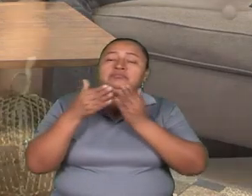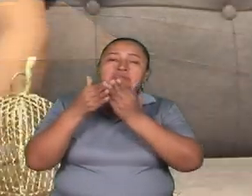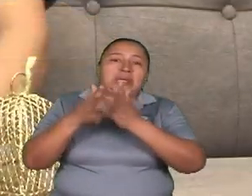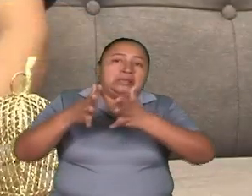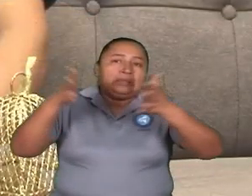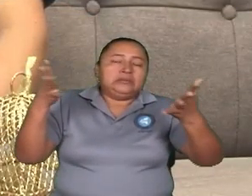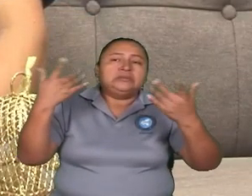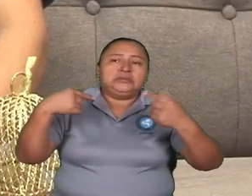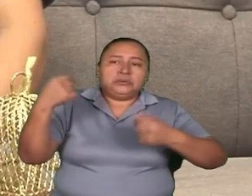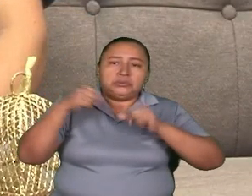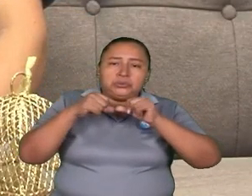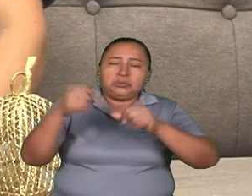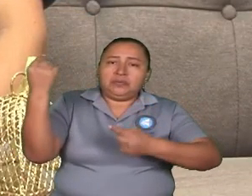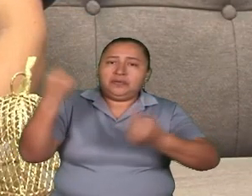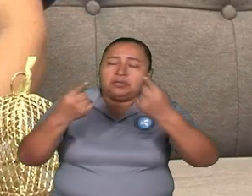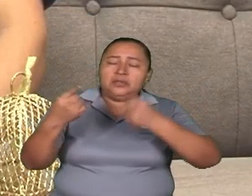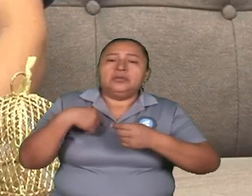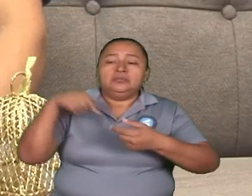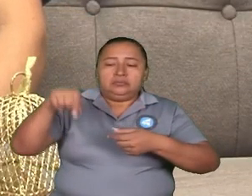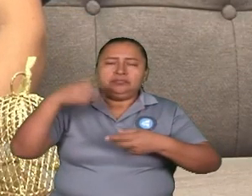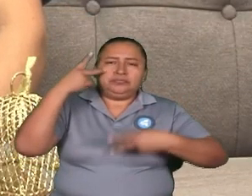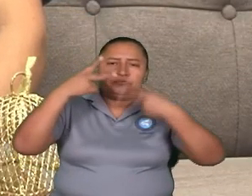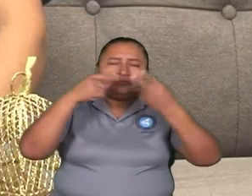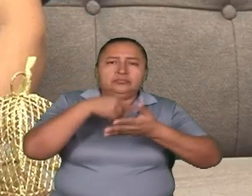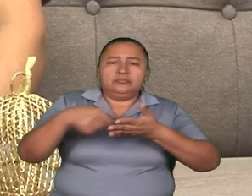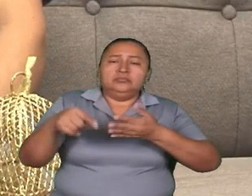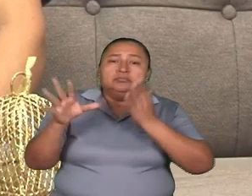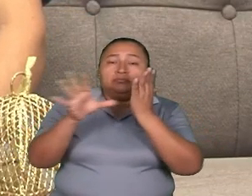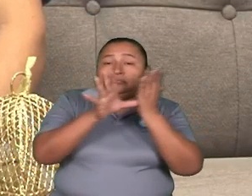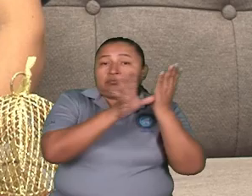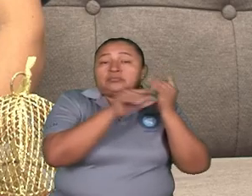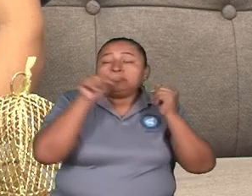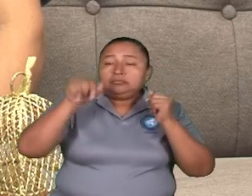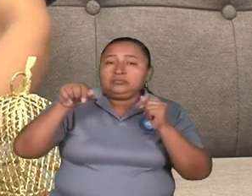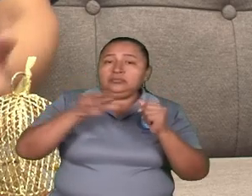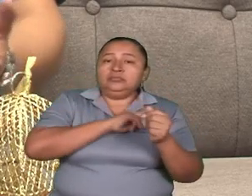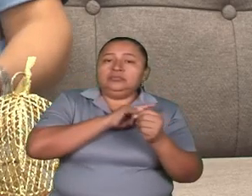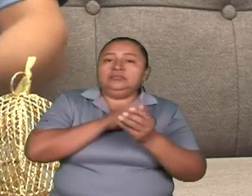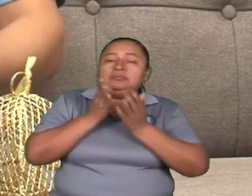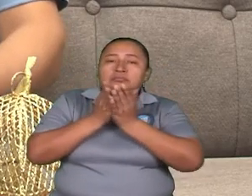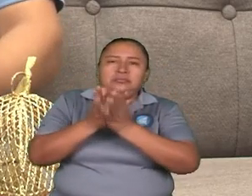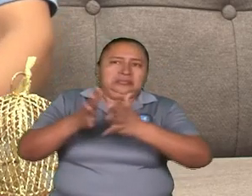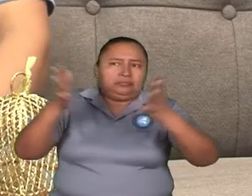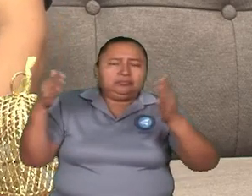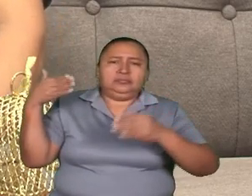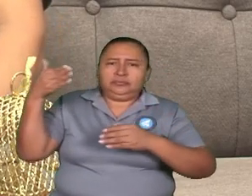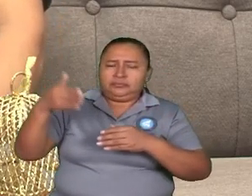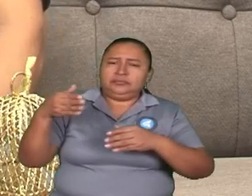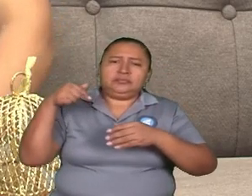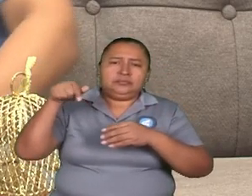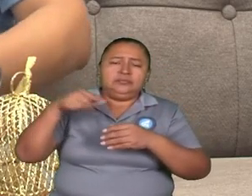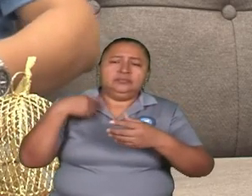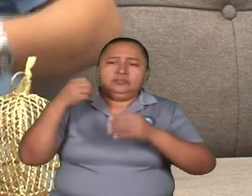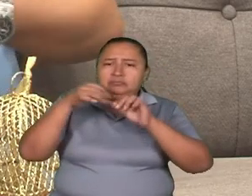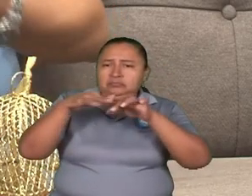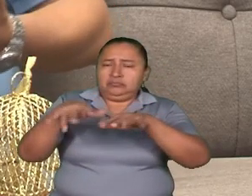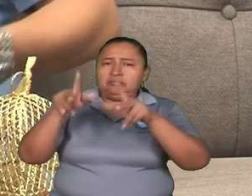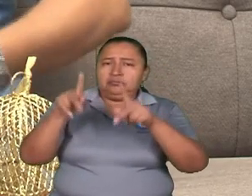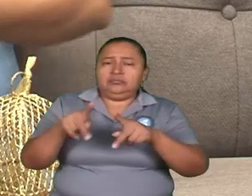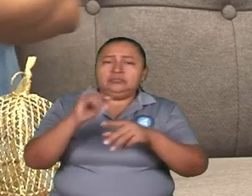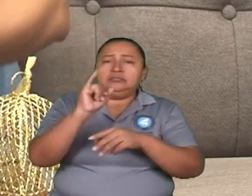es decir, ¿nos puede comentar respecto a esto, la llegada de los cruceros? Igual, en el mes de noviembre se estuvo